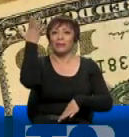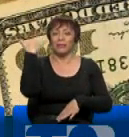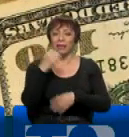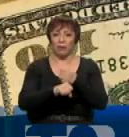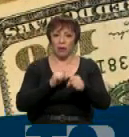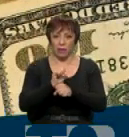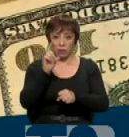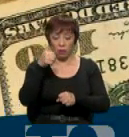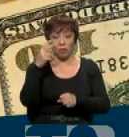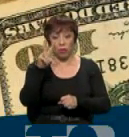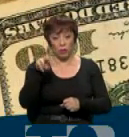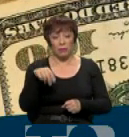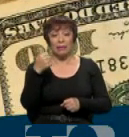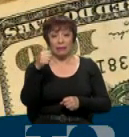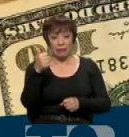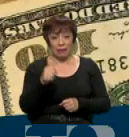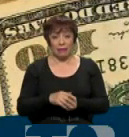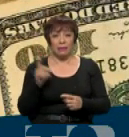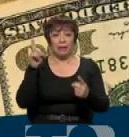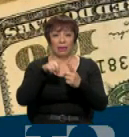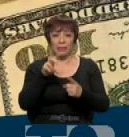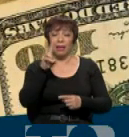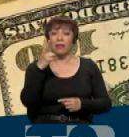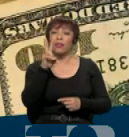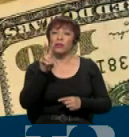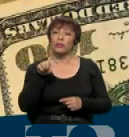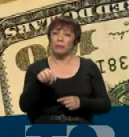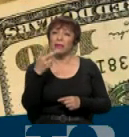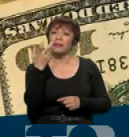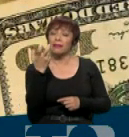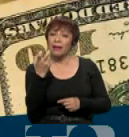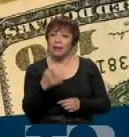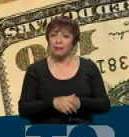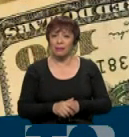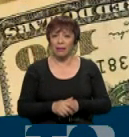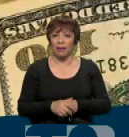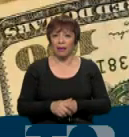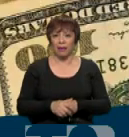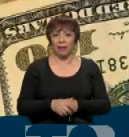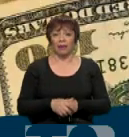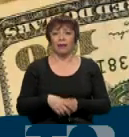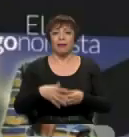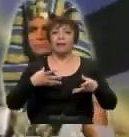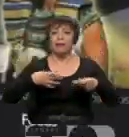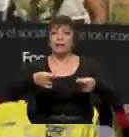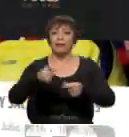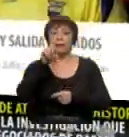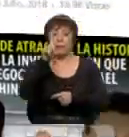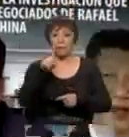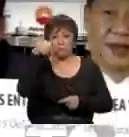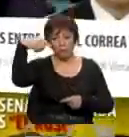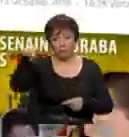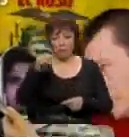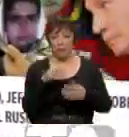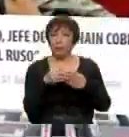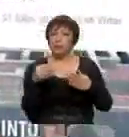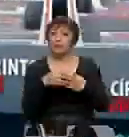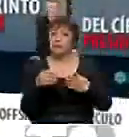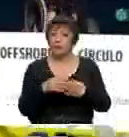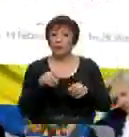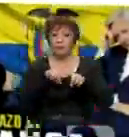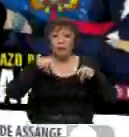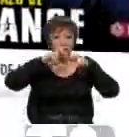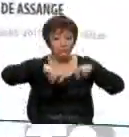y 2013 ecuador y venezuela realizaron exportaciones ficticias por más de 1000 millones de dólares un entramado que según la